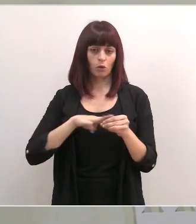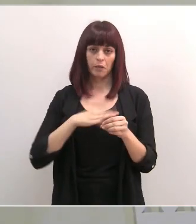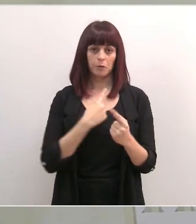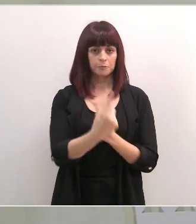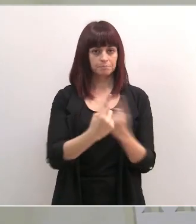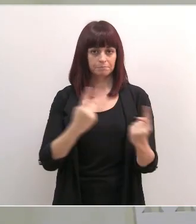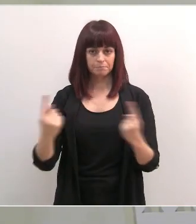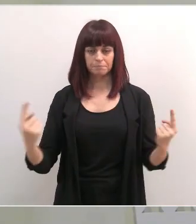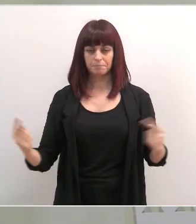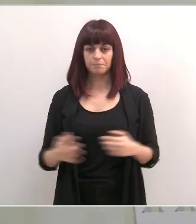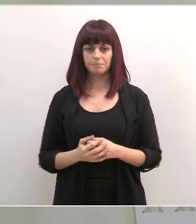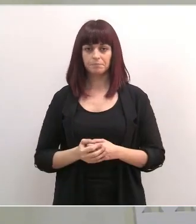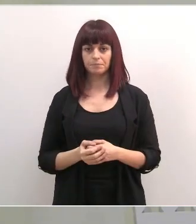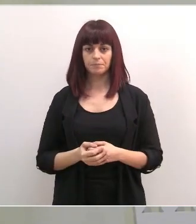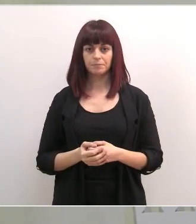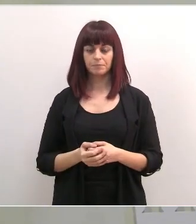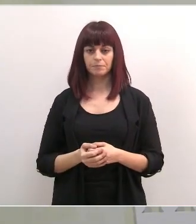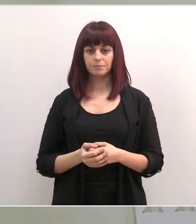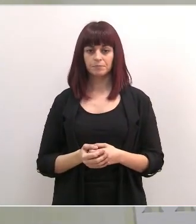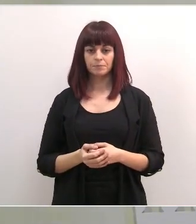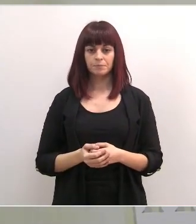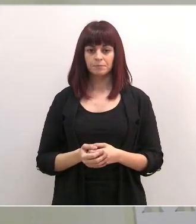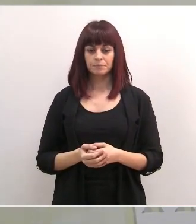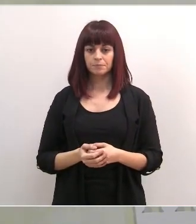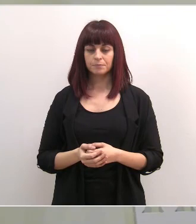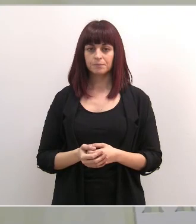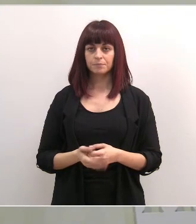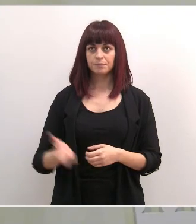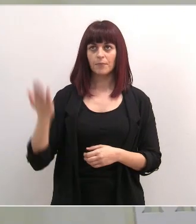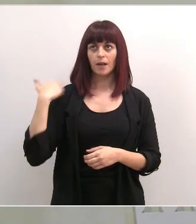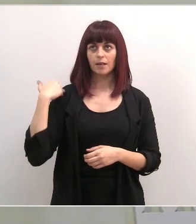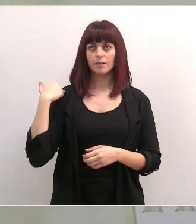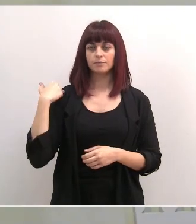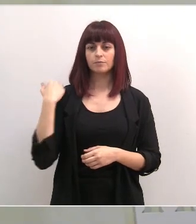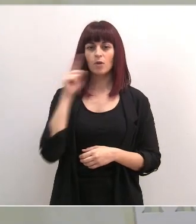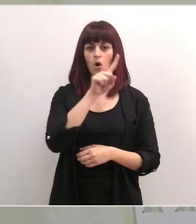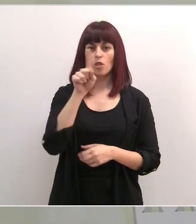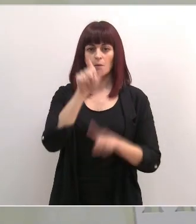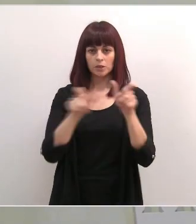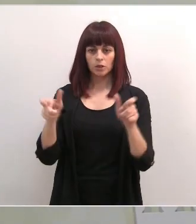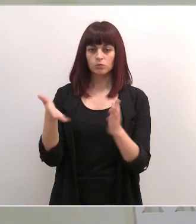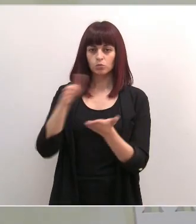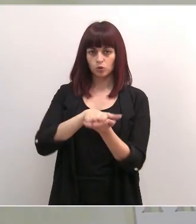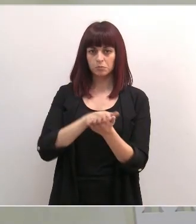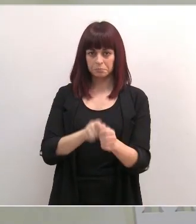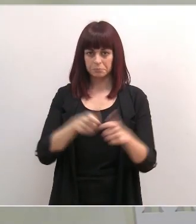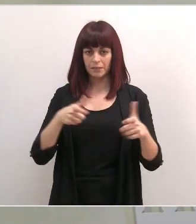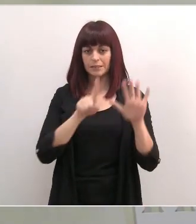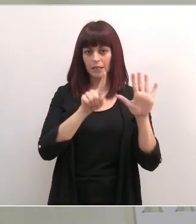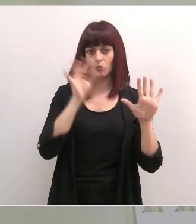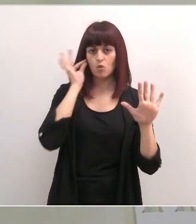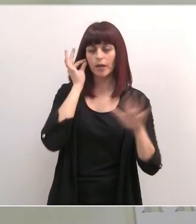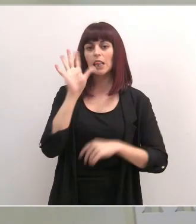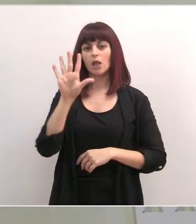distintas localidades de la región. Ayer registrábamos 11 fallecimientos más. 6 mujeres y